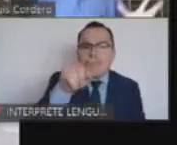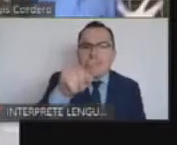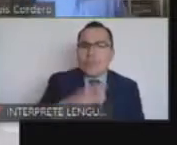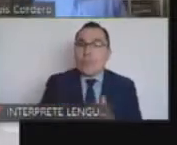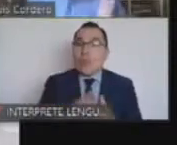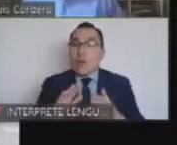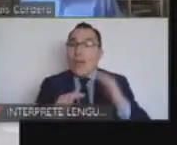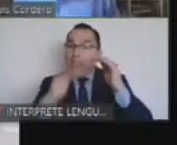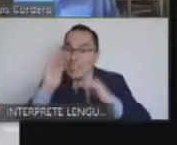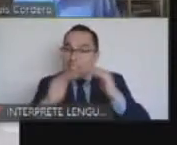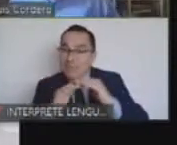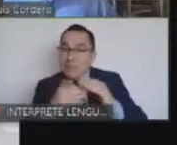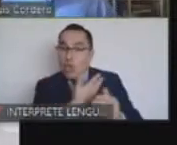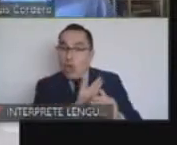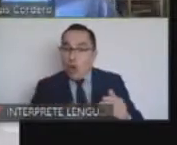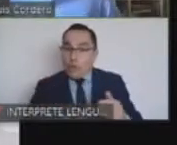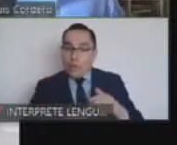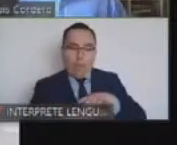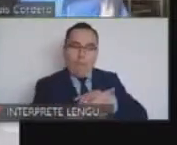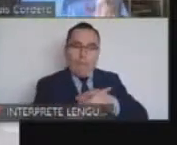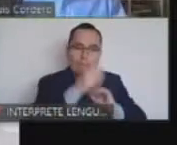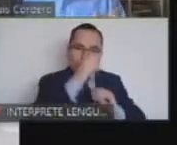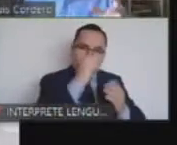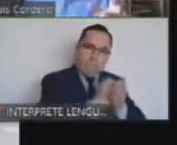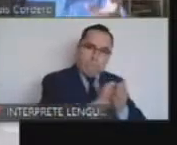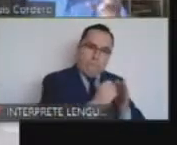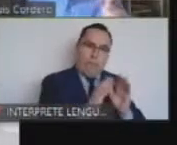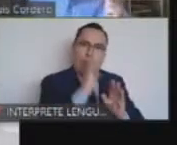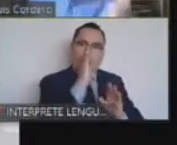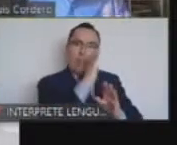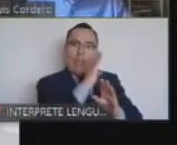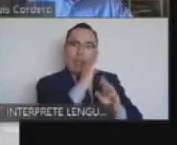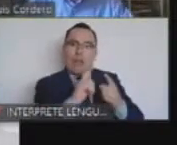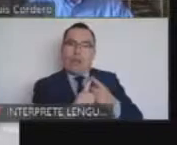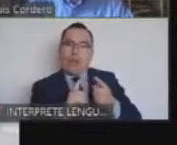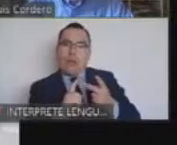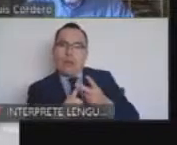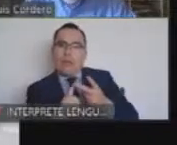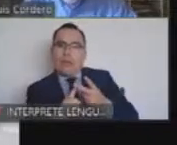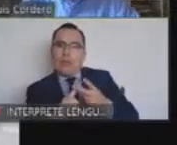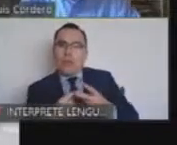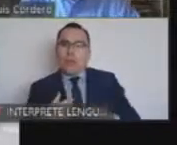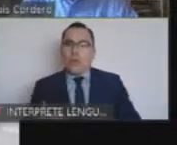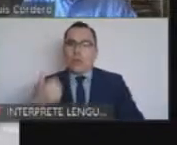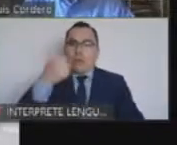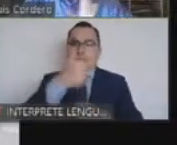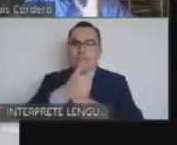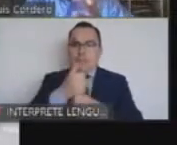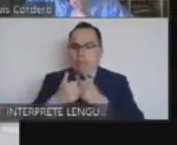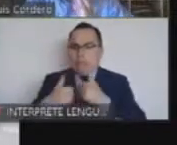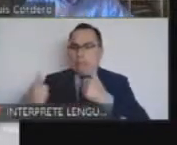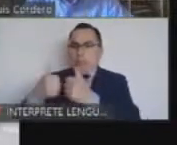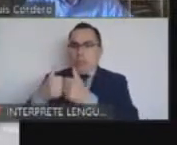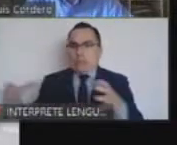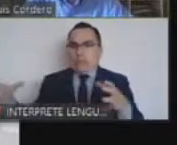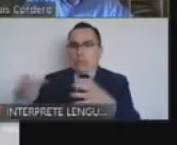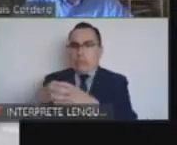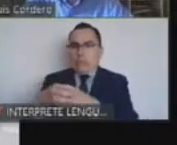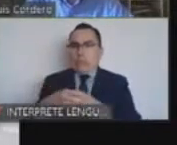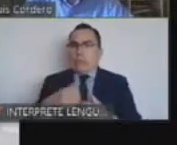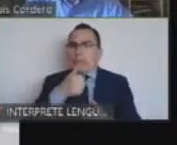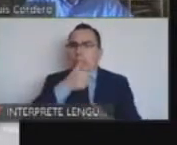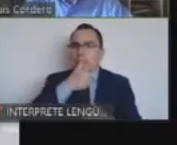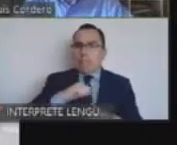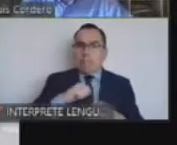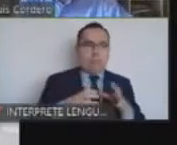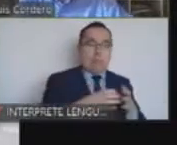idea de romperlo todo. Se da esencialmente cuando tengo demasiado una posición de monopolio relevante, con una cierta discrecionalidad sustantiva